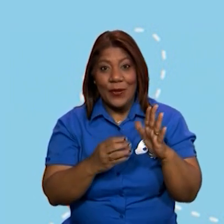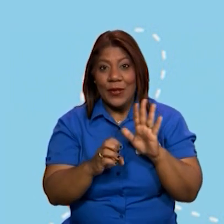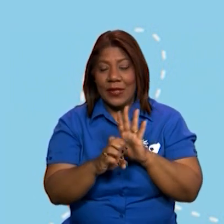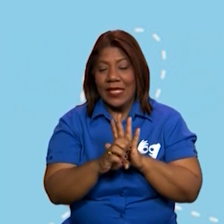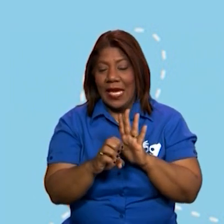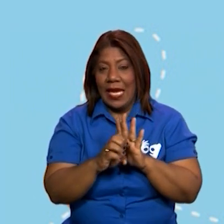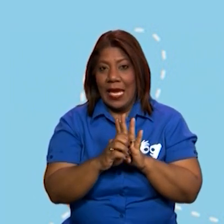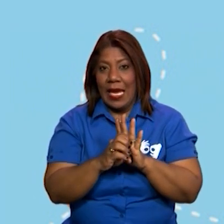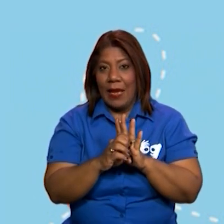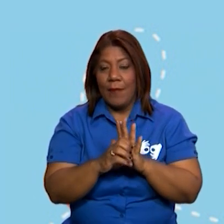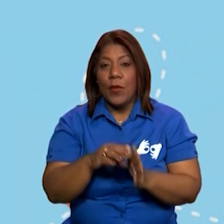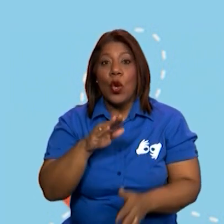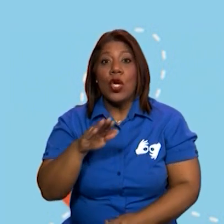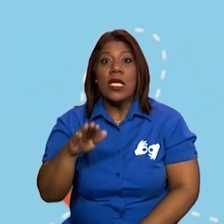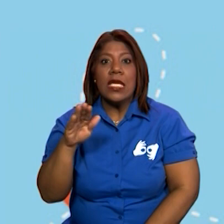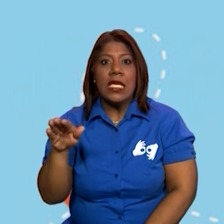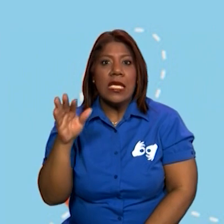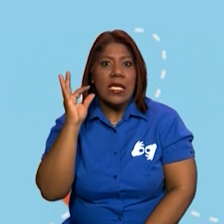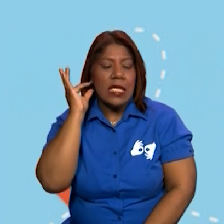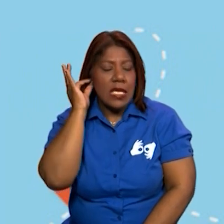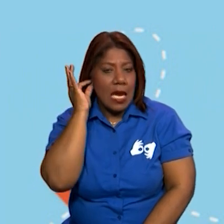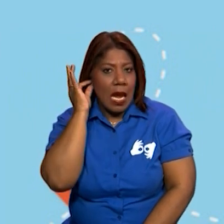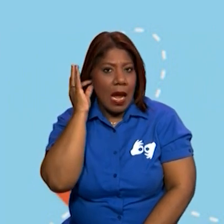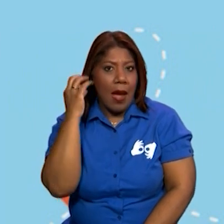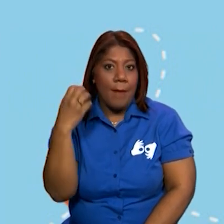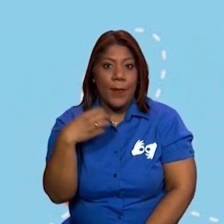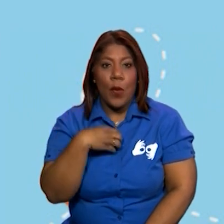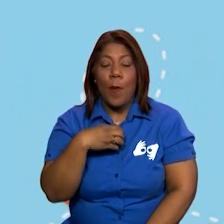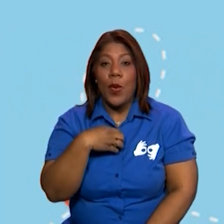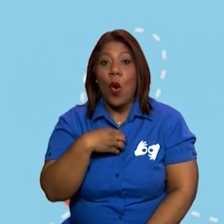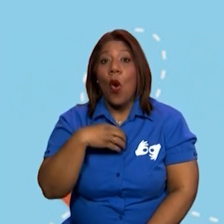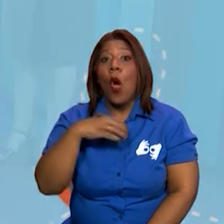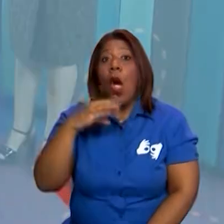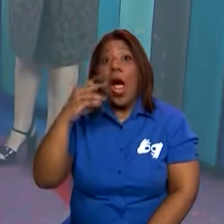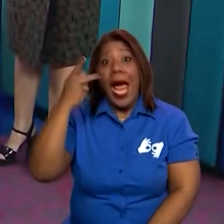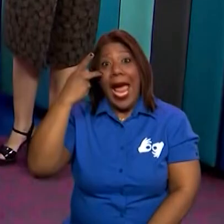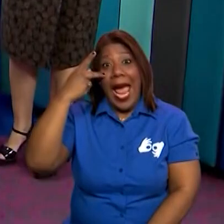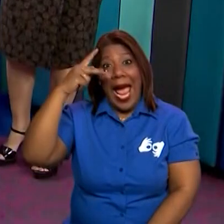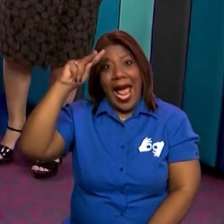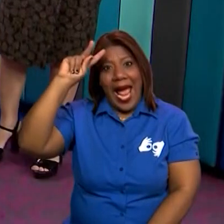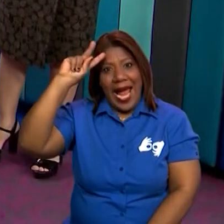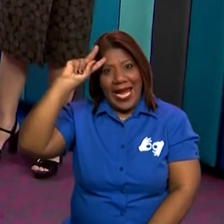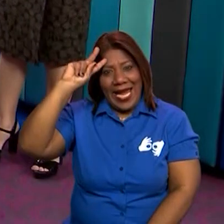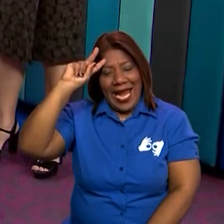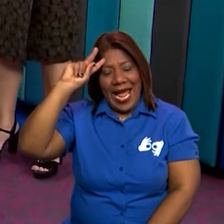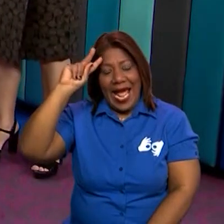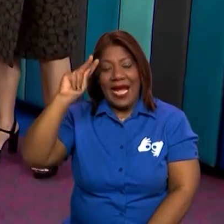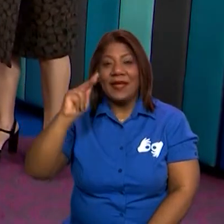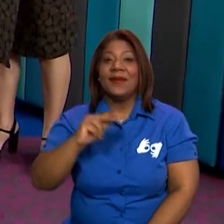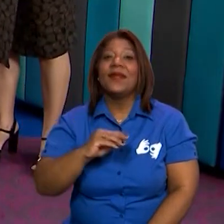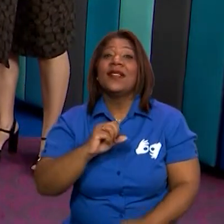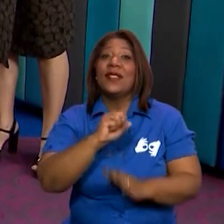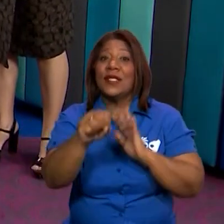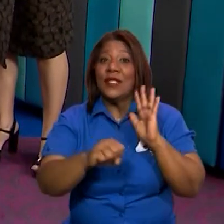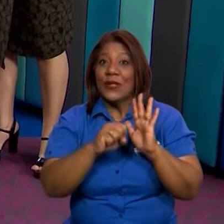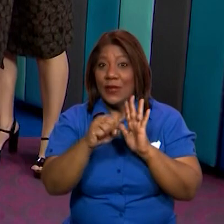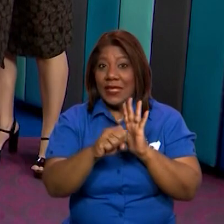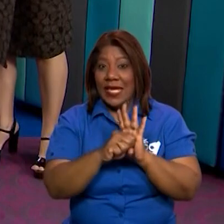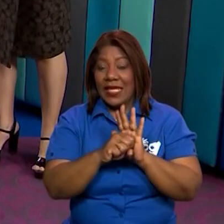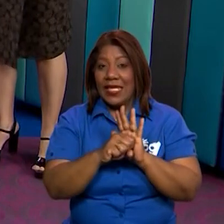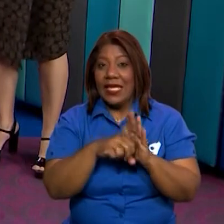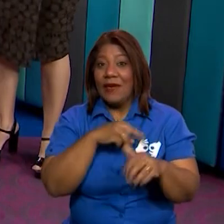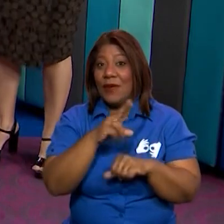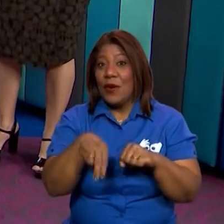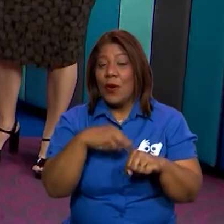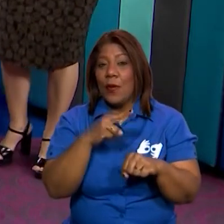común, niña. Sustantivo propio, Carla. Sustantivo común, profesora.